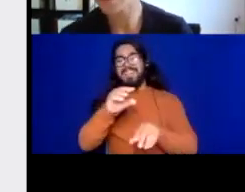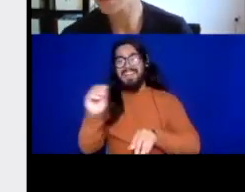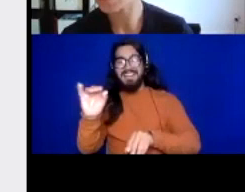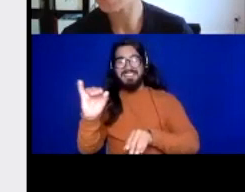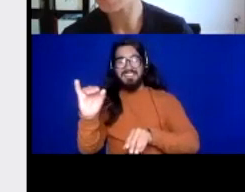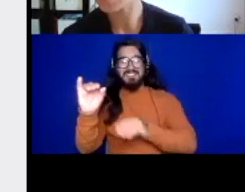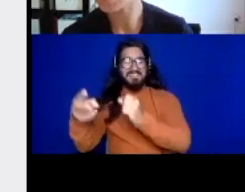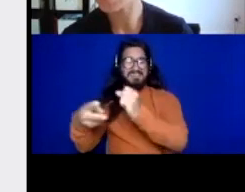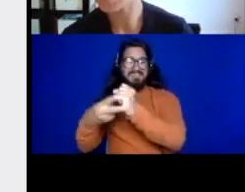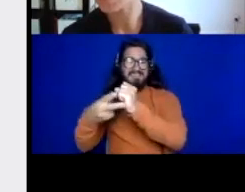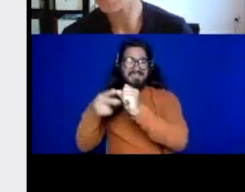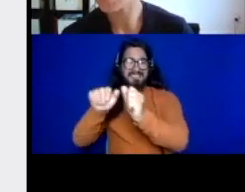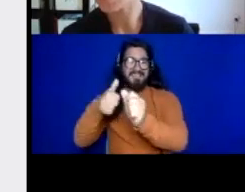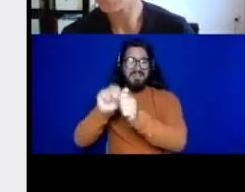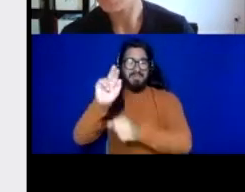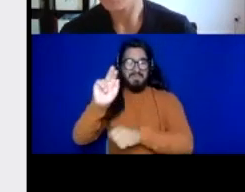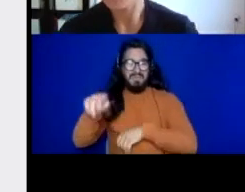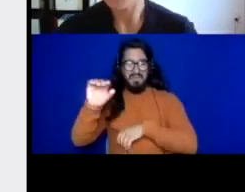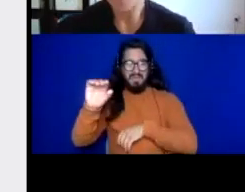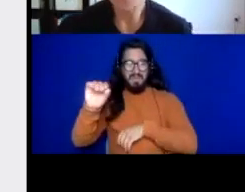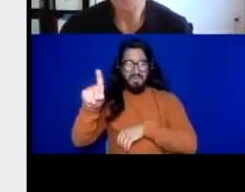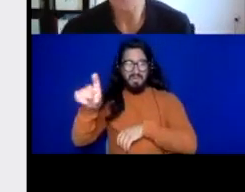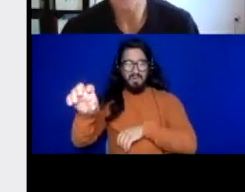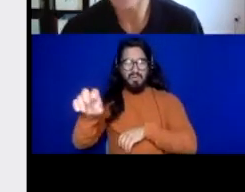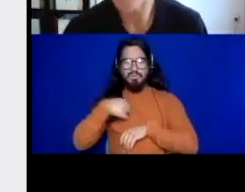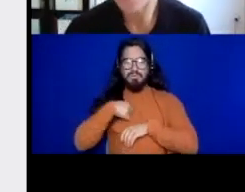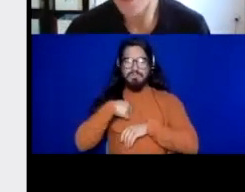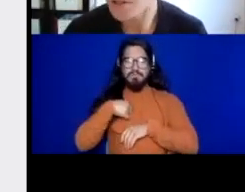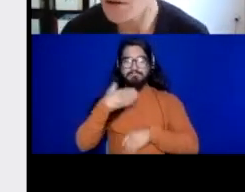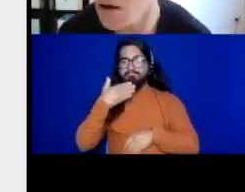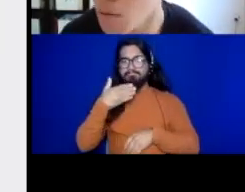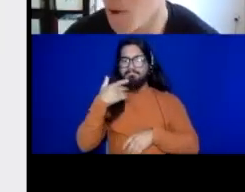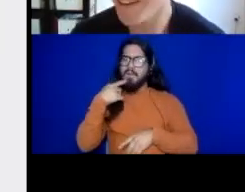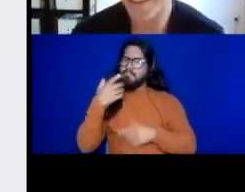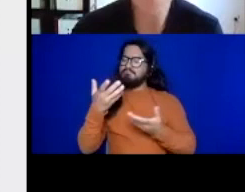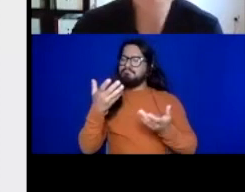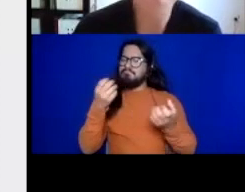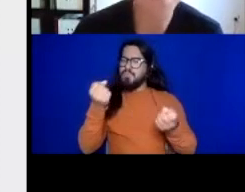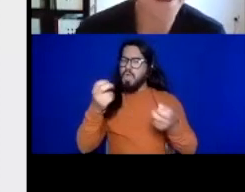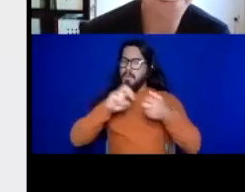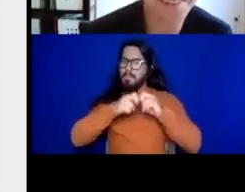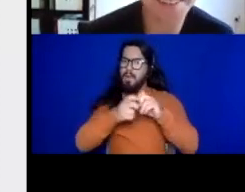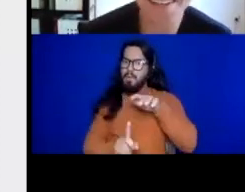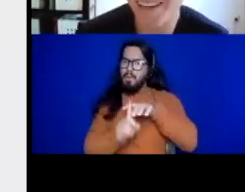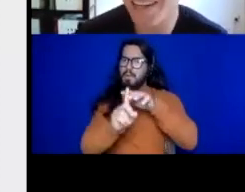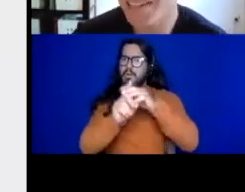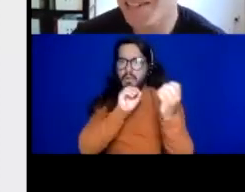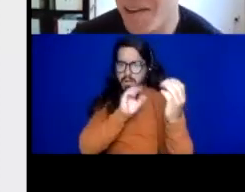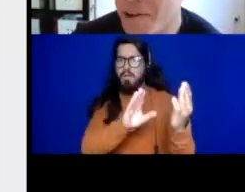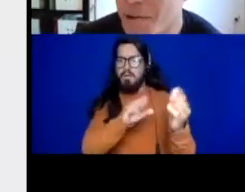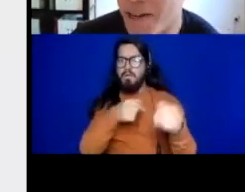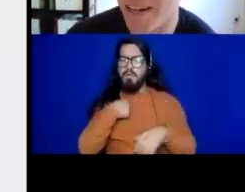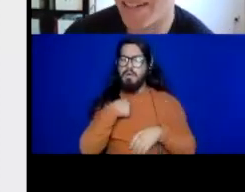Y asegúrense de grabar y salvar sus códigos secundarios. Algunos incidentes que yo he visto, el